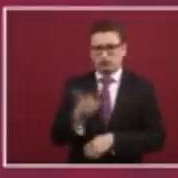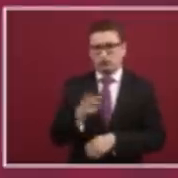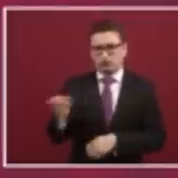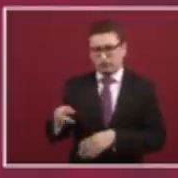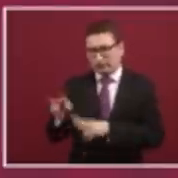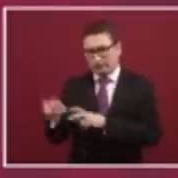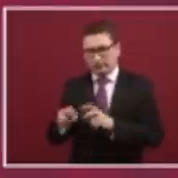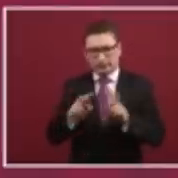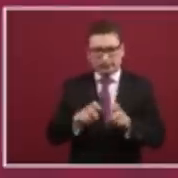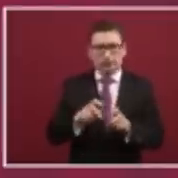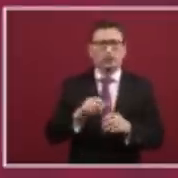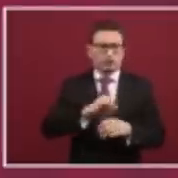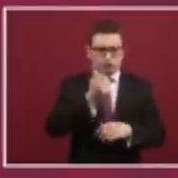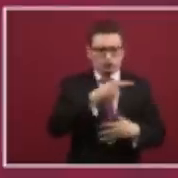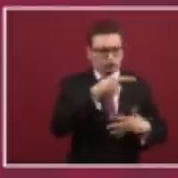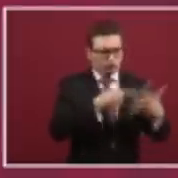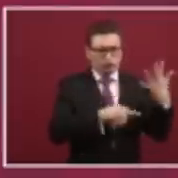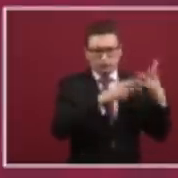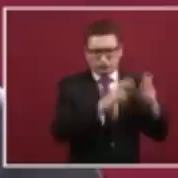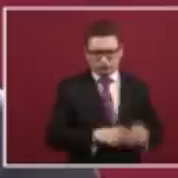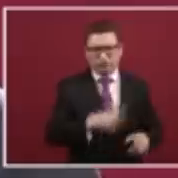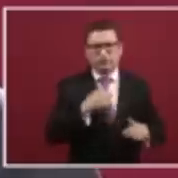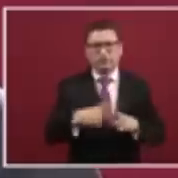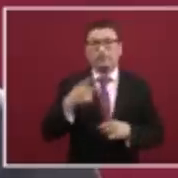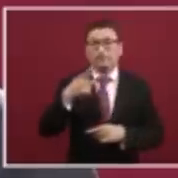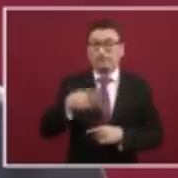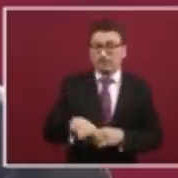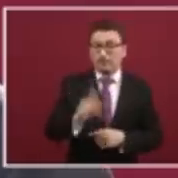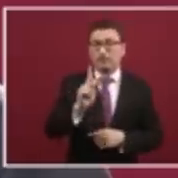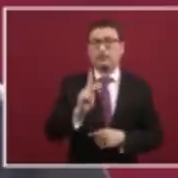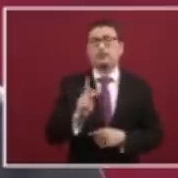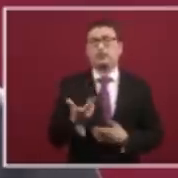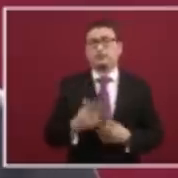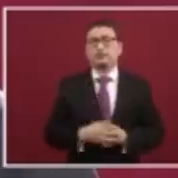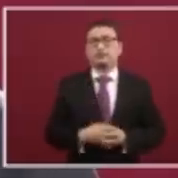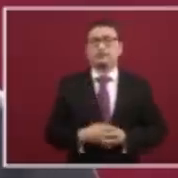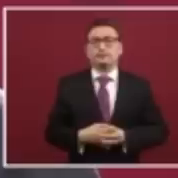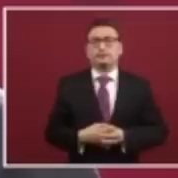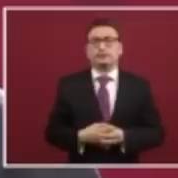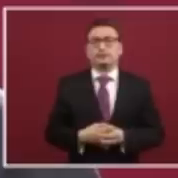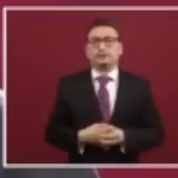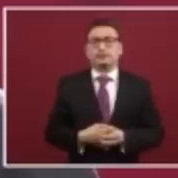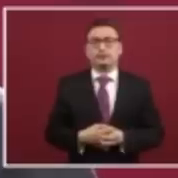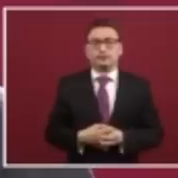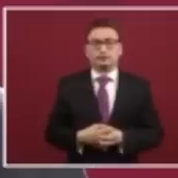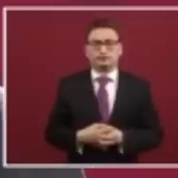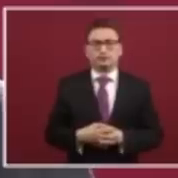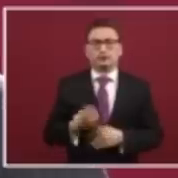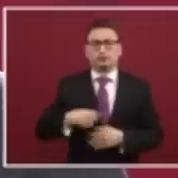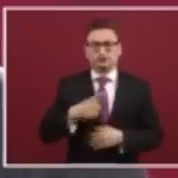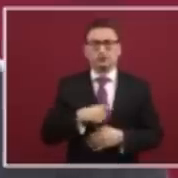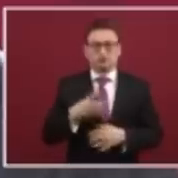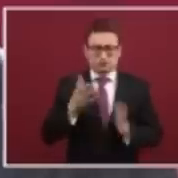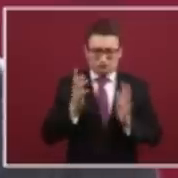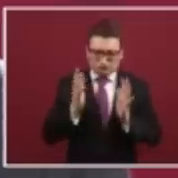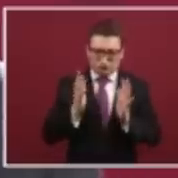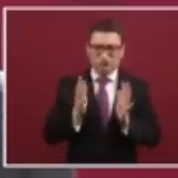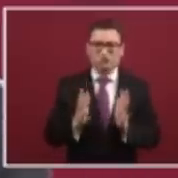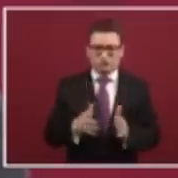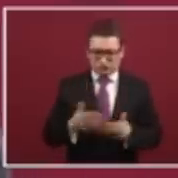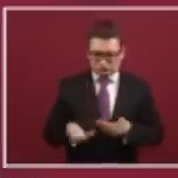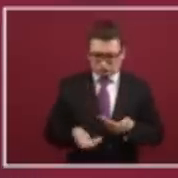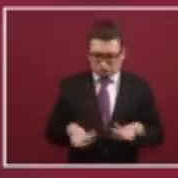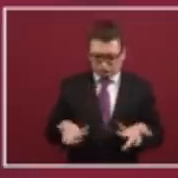pero pues ya echamos a andar,